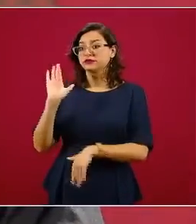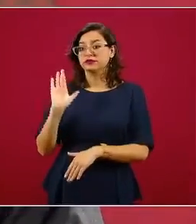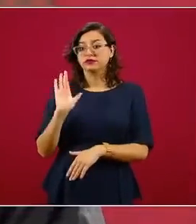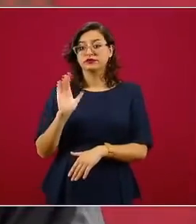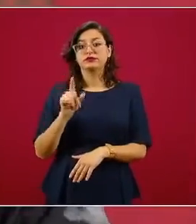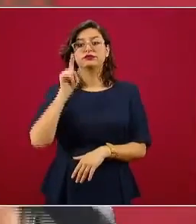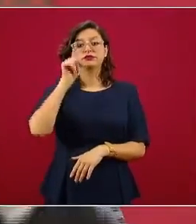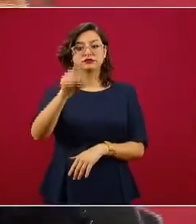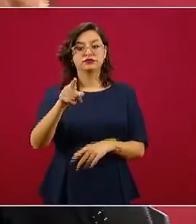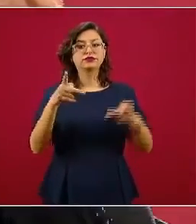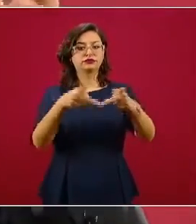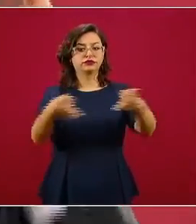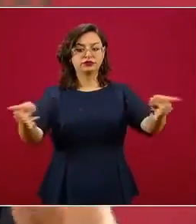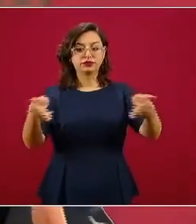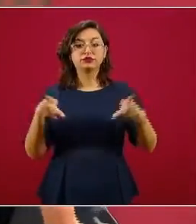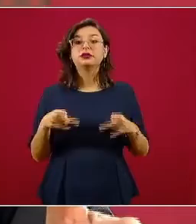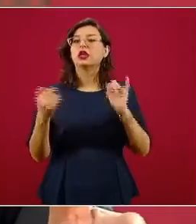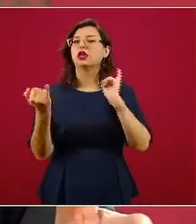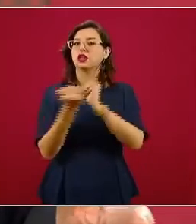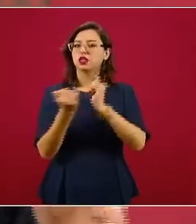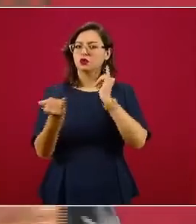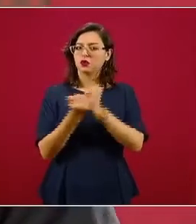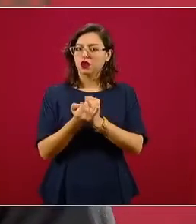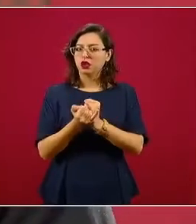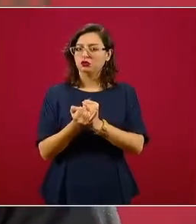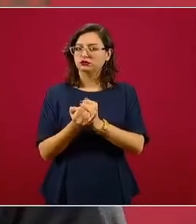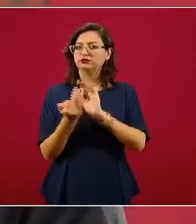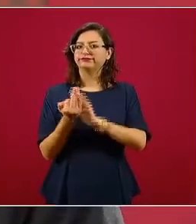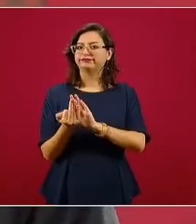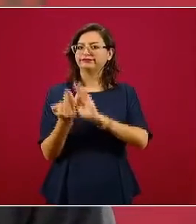en las plazas, también con sana distancia,